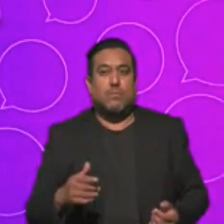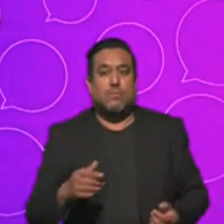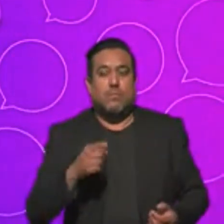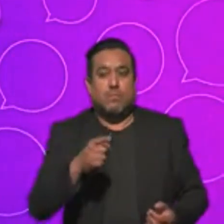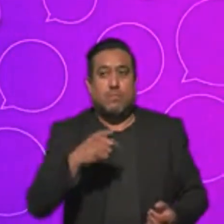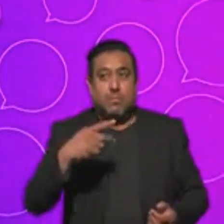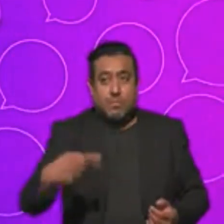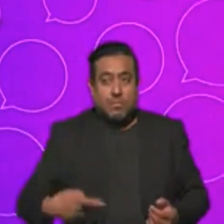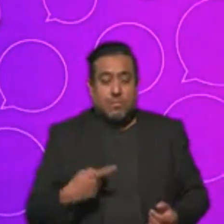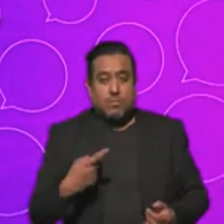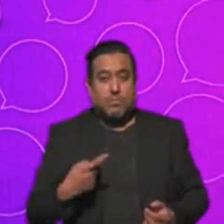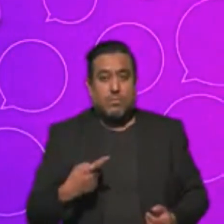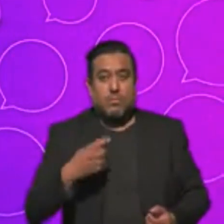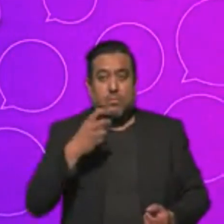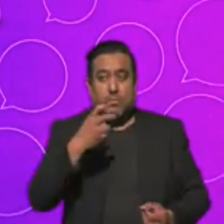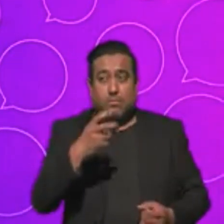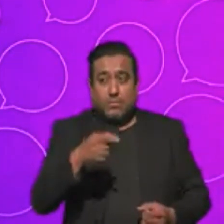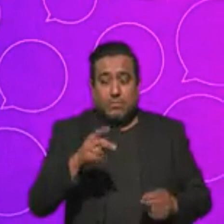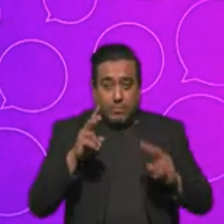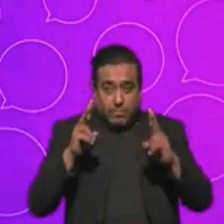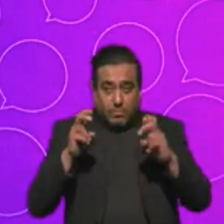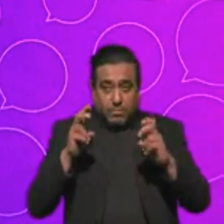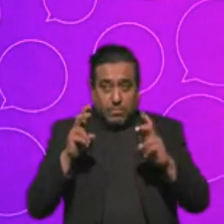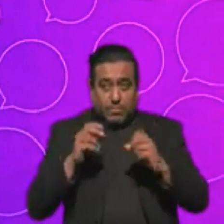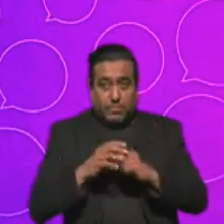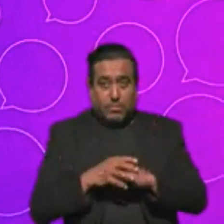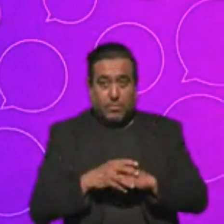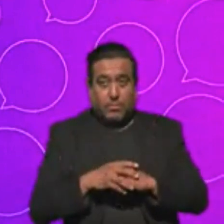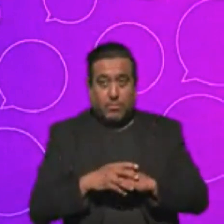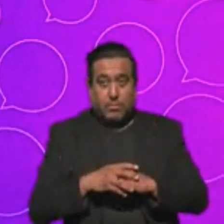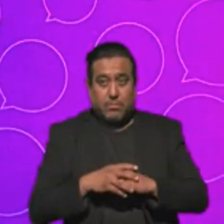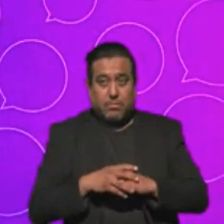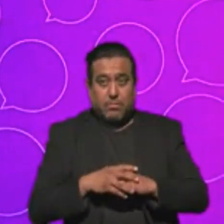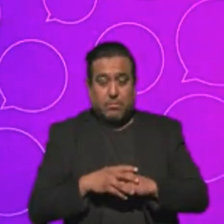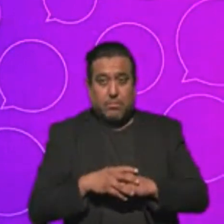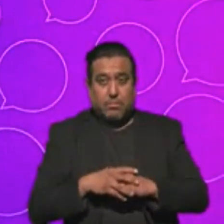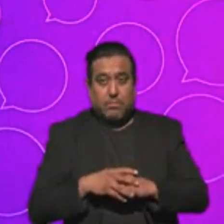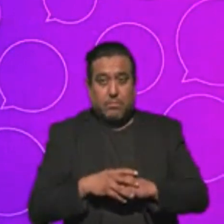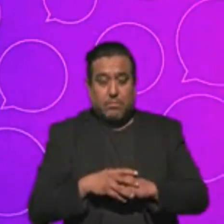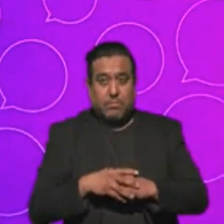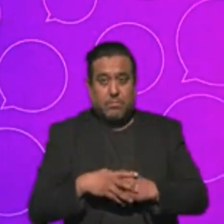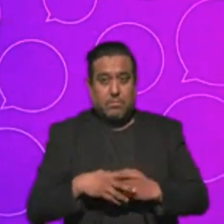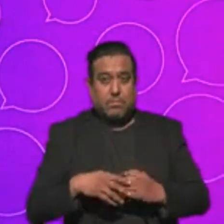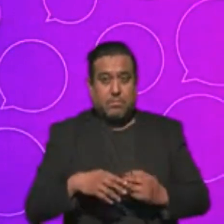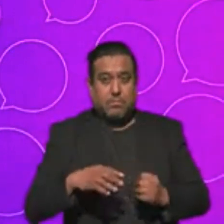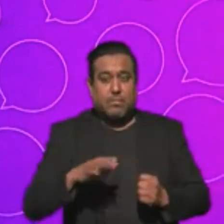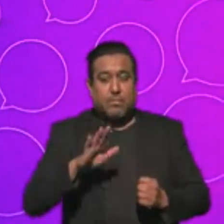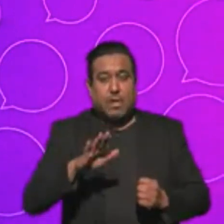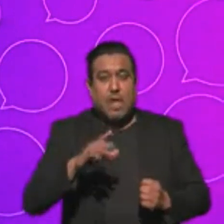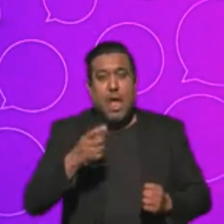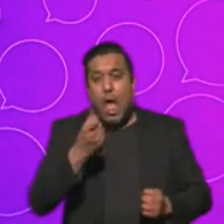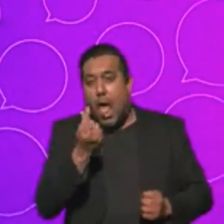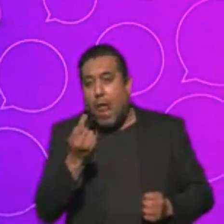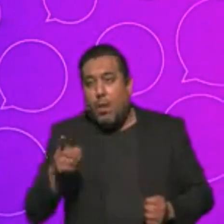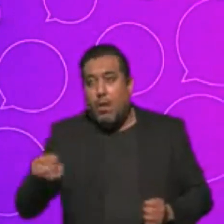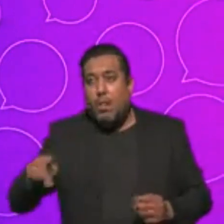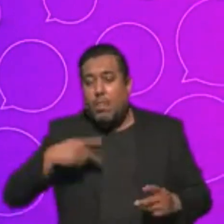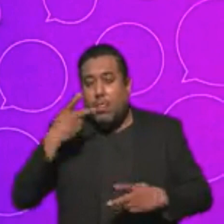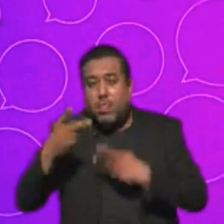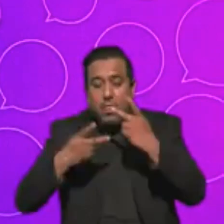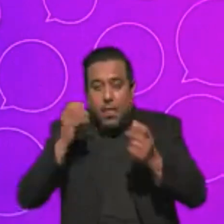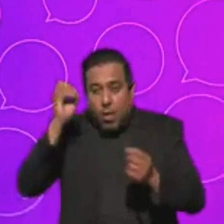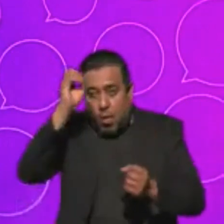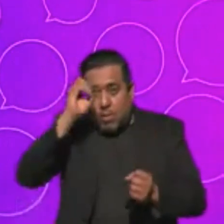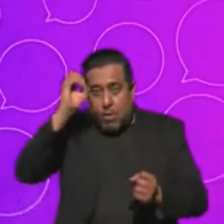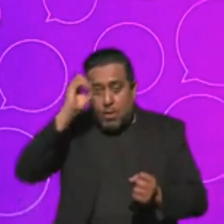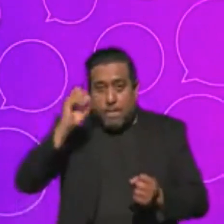nuestra comunidad de entrada este se fijan como seguimos dando y dando opiniones y opciones y todo